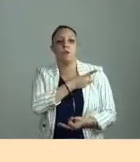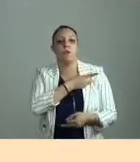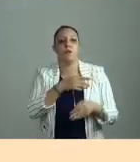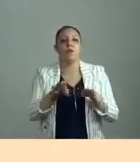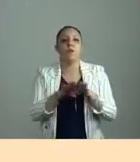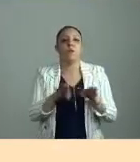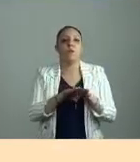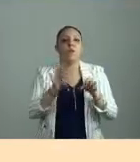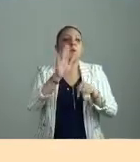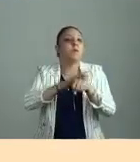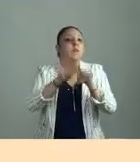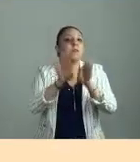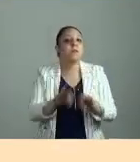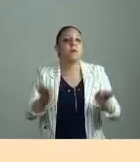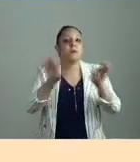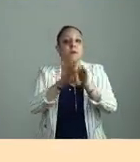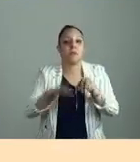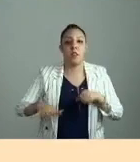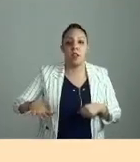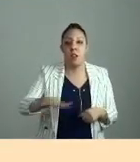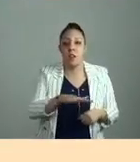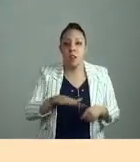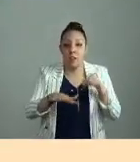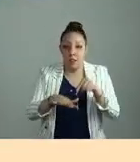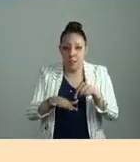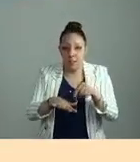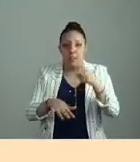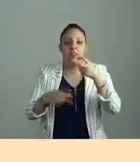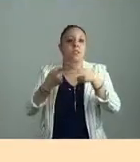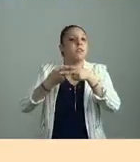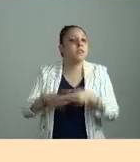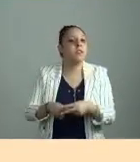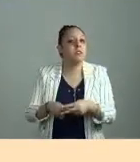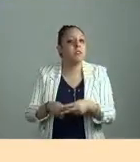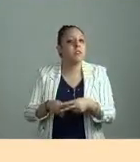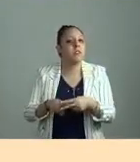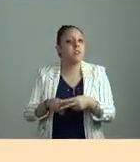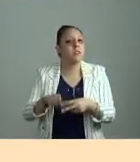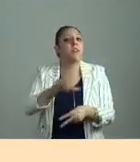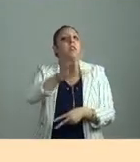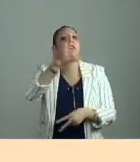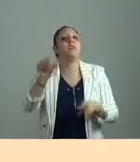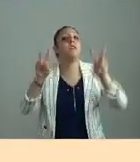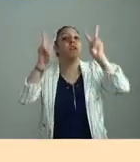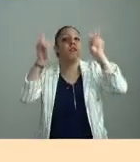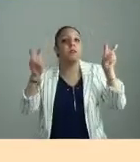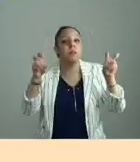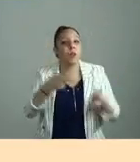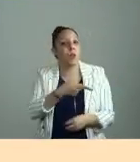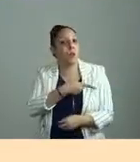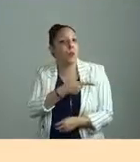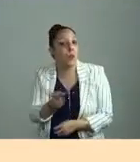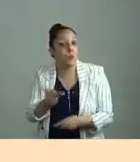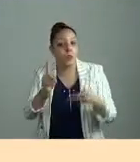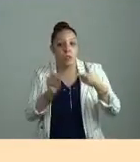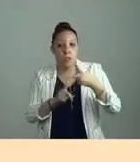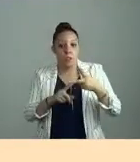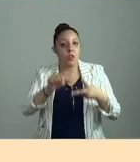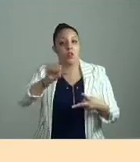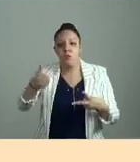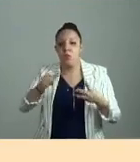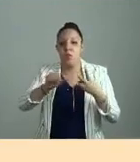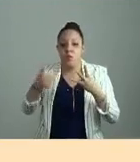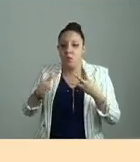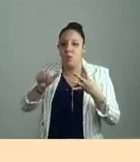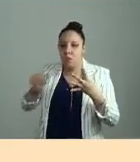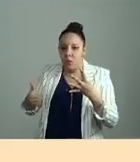no poder superar miento de la pobreza etcétera etcétera yo creo que aquí hay una contradicción